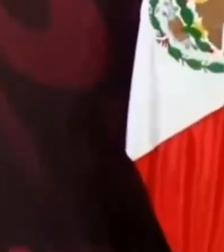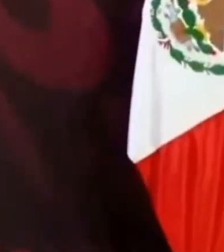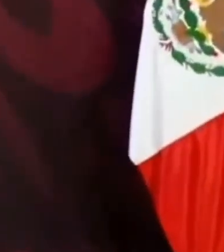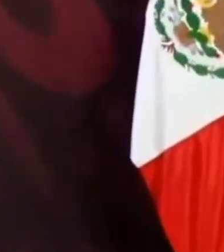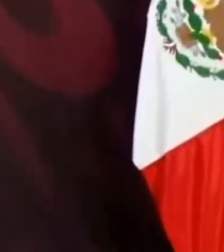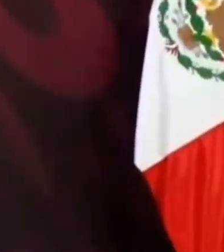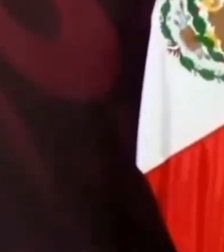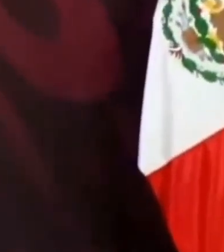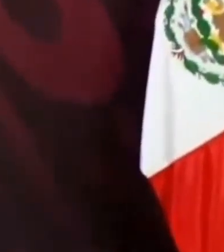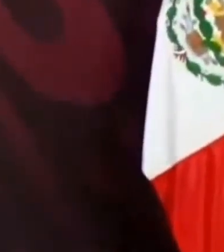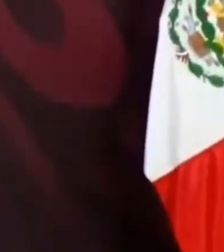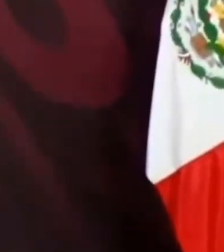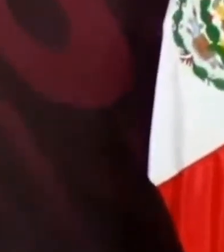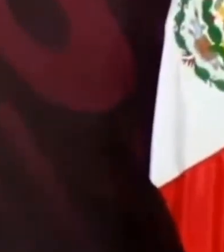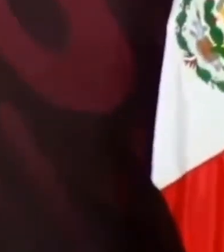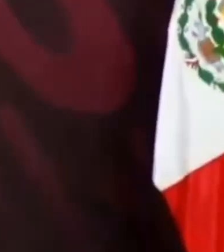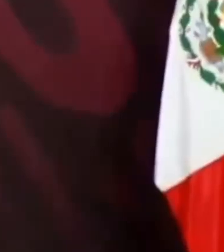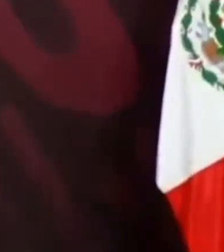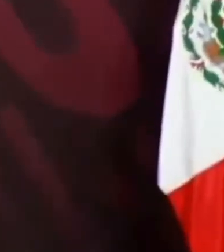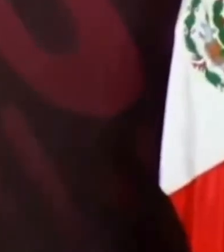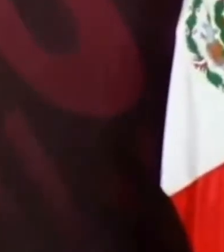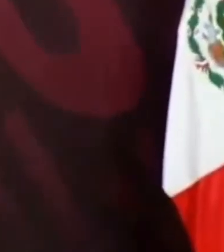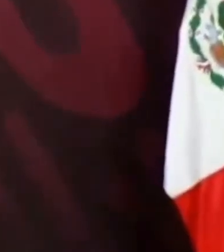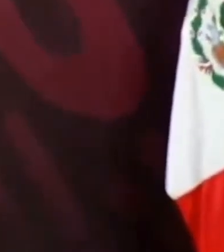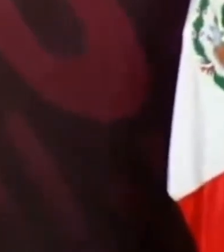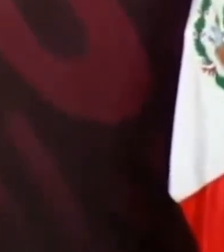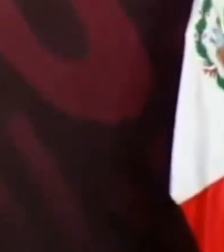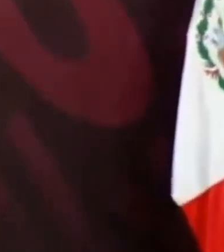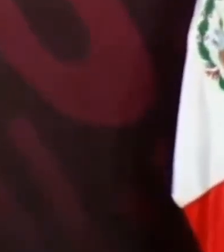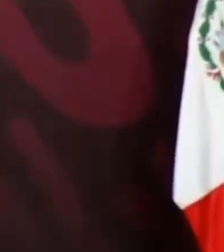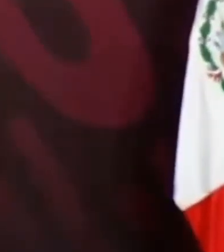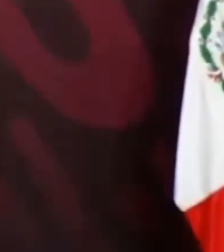extraños en las cuentas,